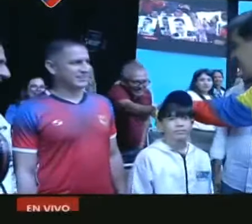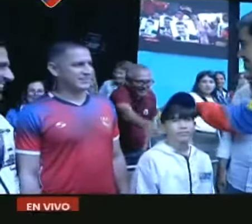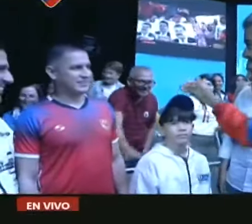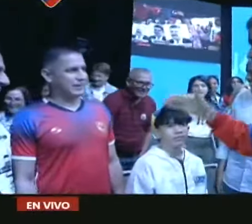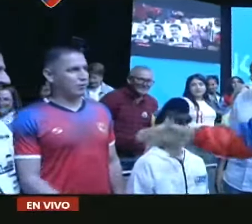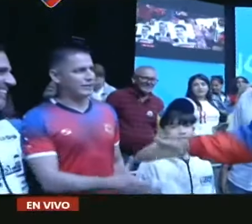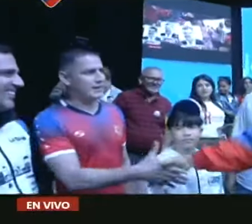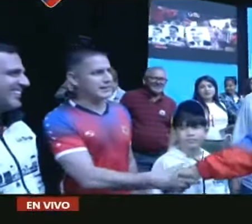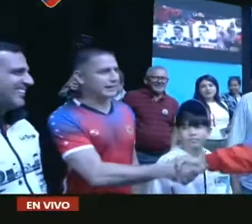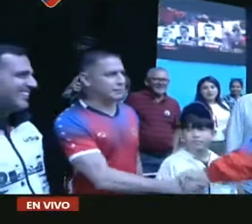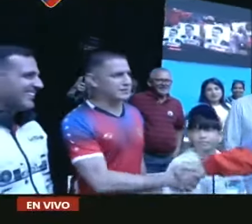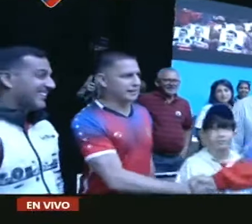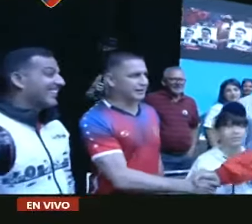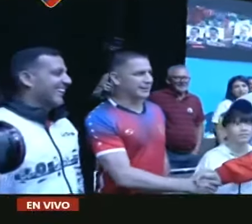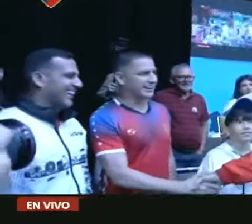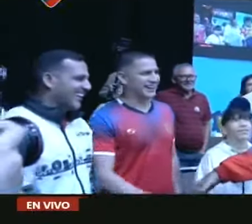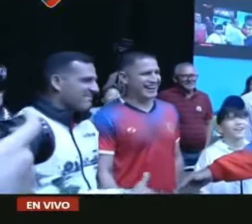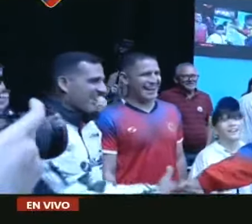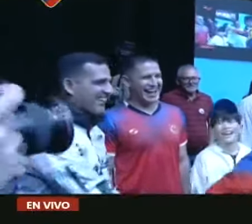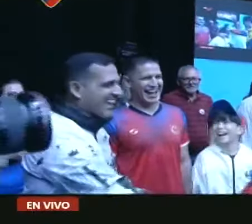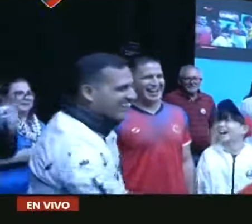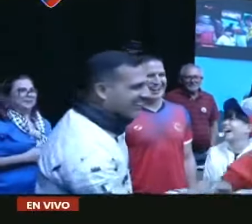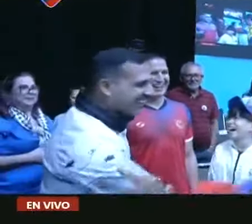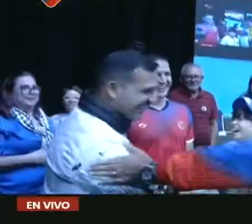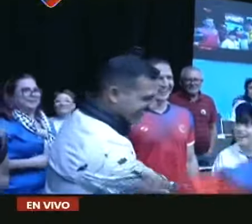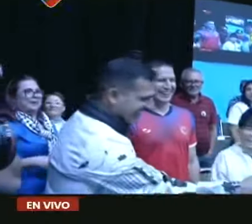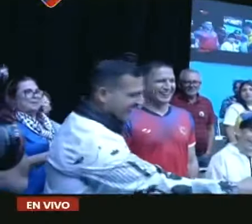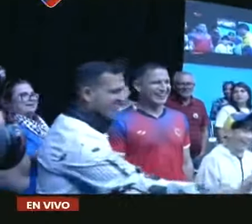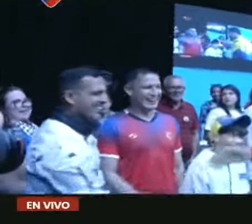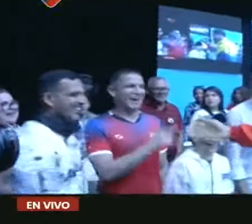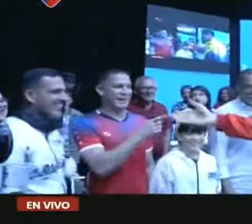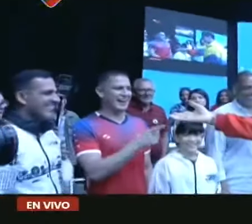ver! Y a todos los pueblecitos, ¡va a ver!